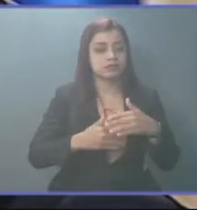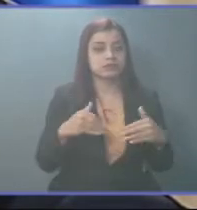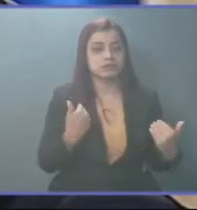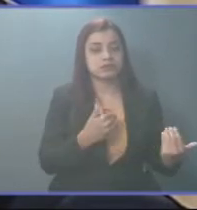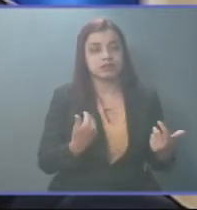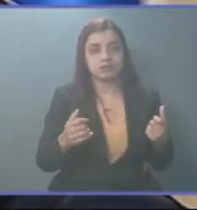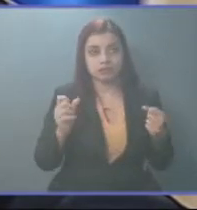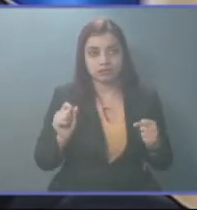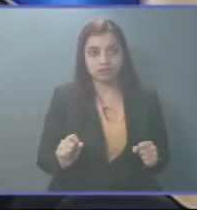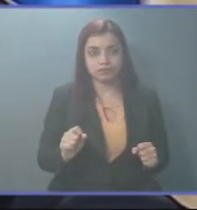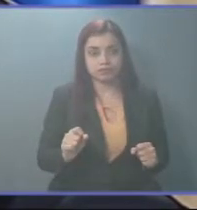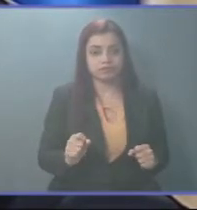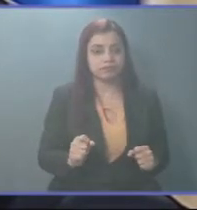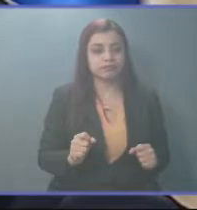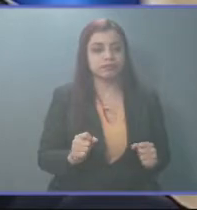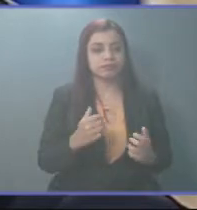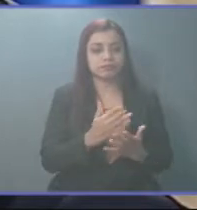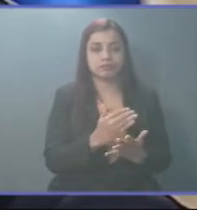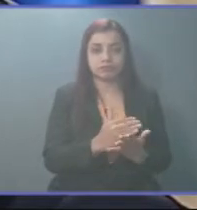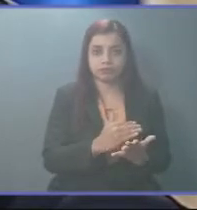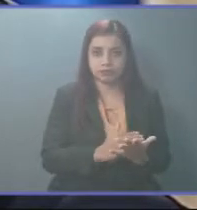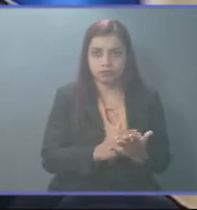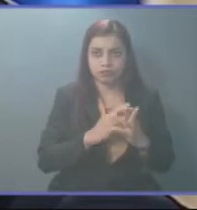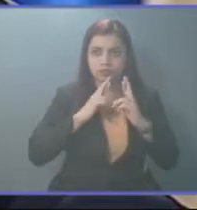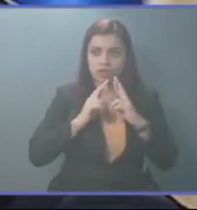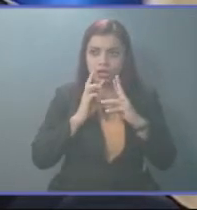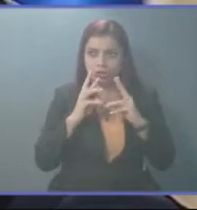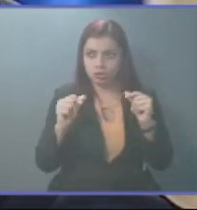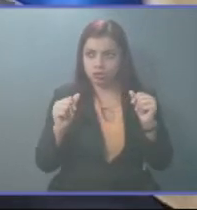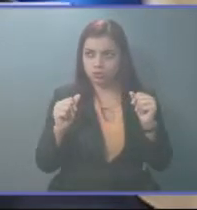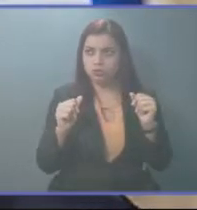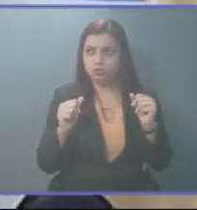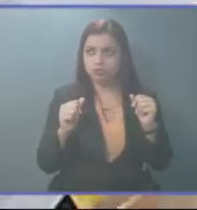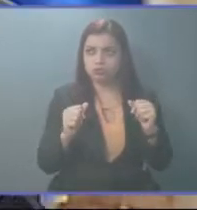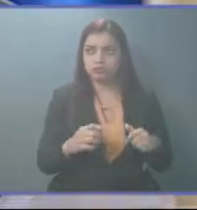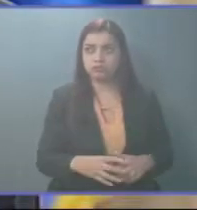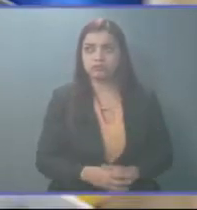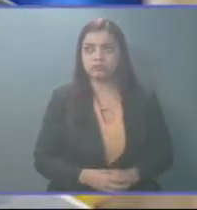lo requiere y mediando resolución debidamente motivada.